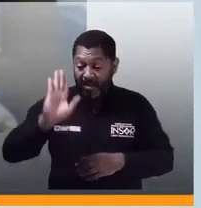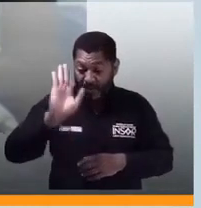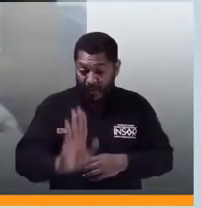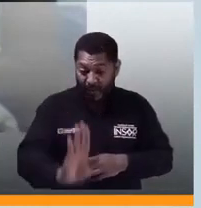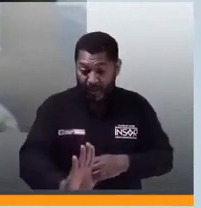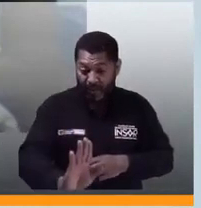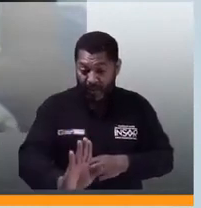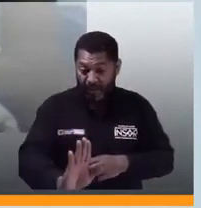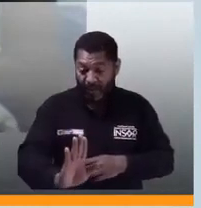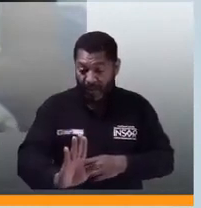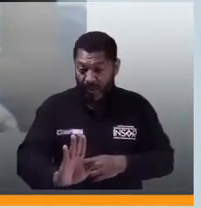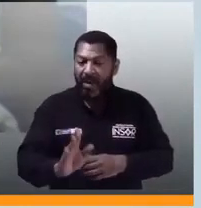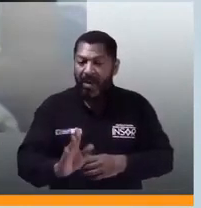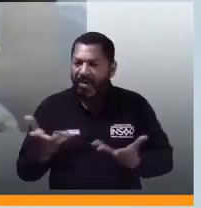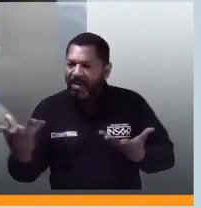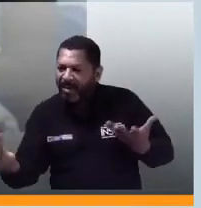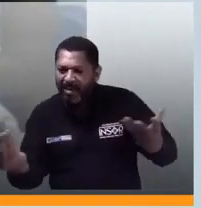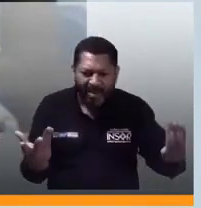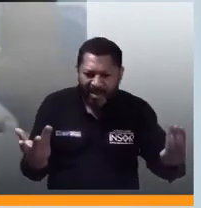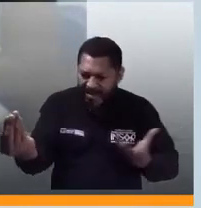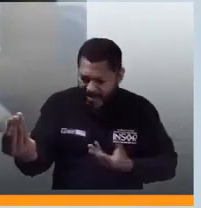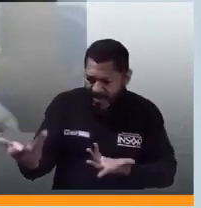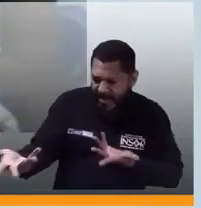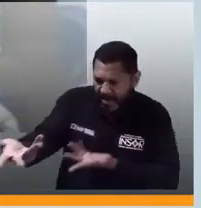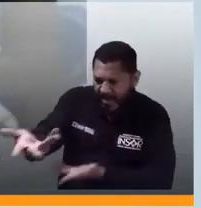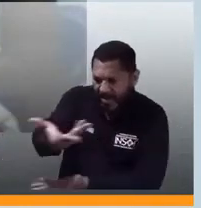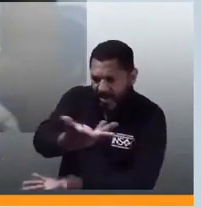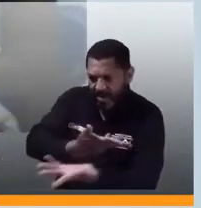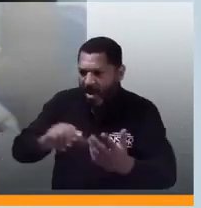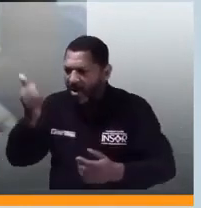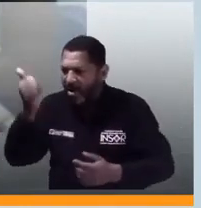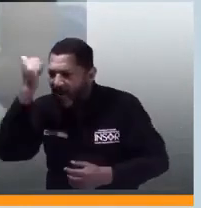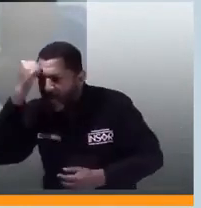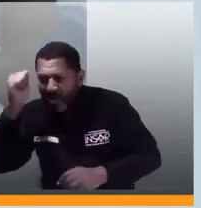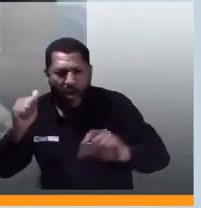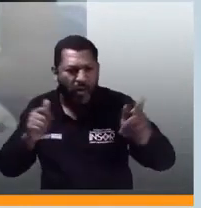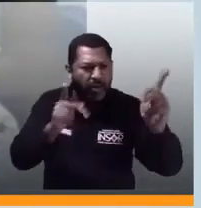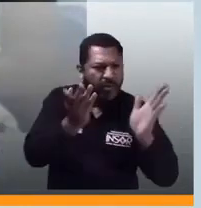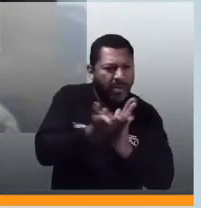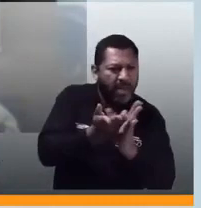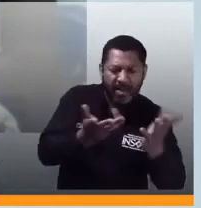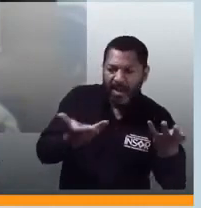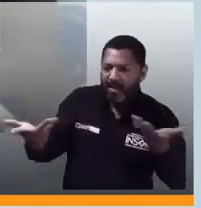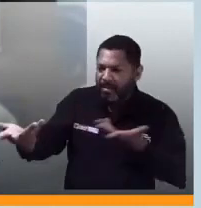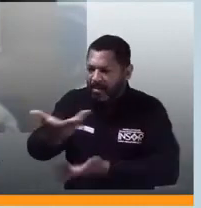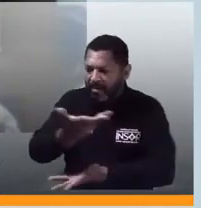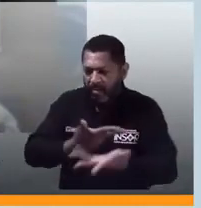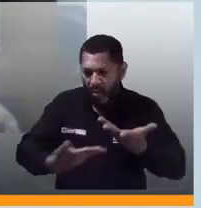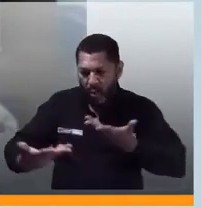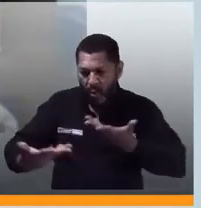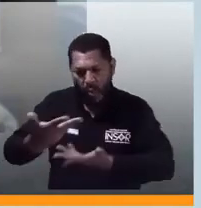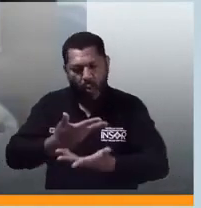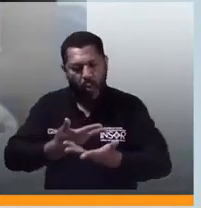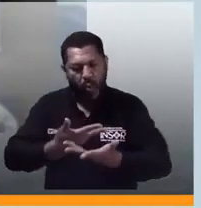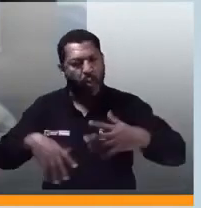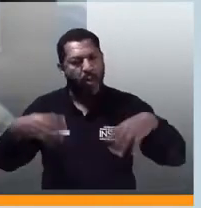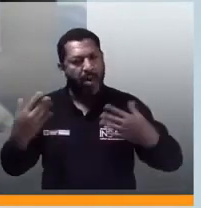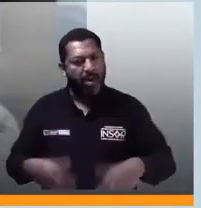construcción colectiva con otros docentes, otros estudiantes, fue bastante